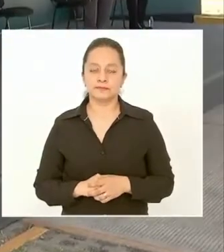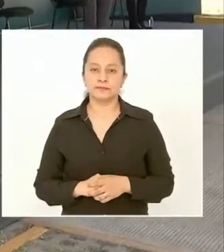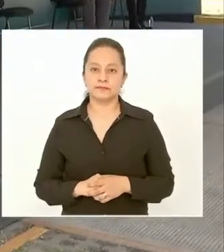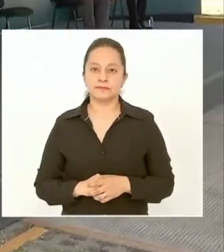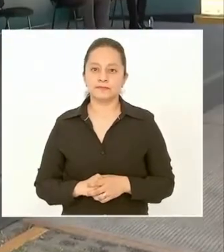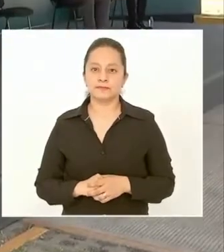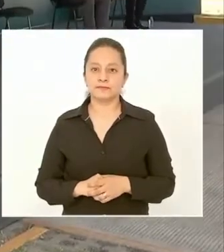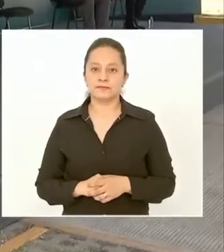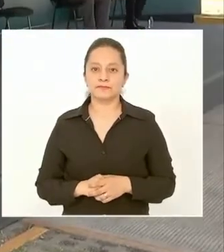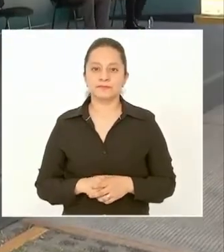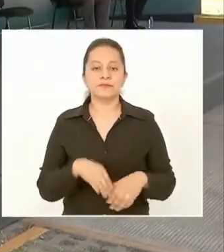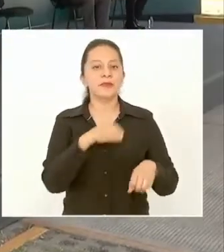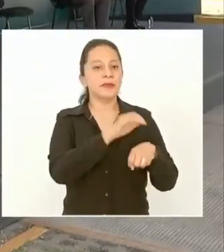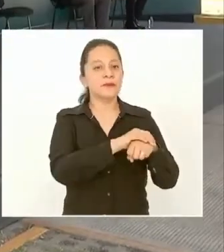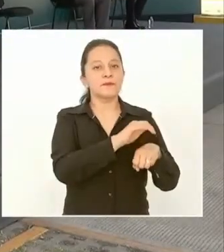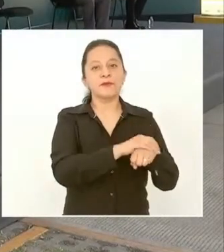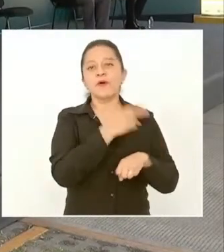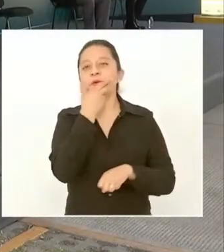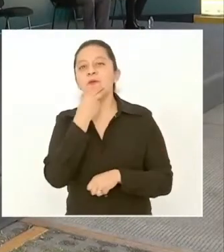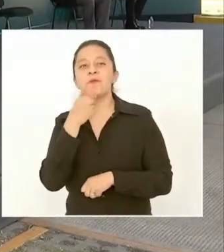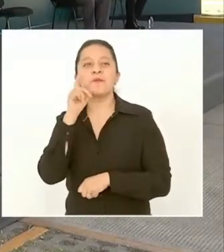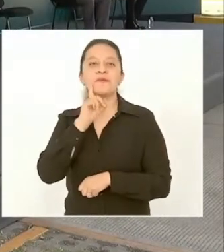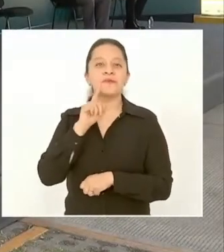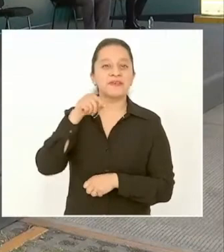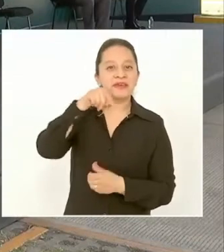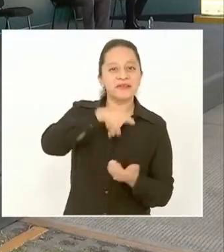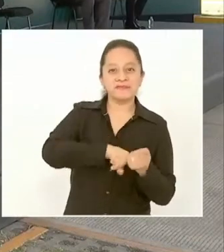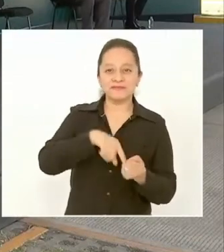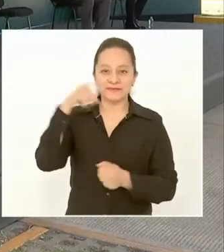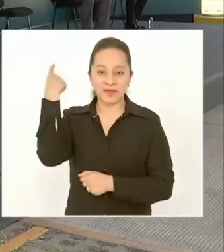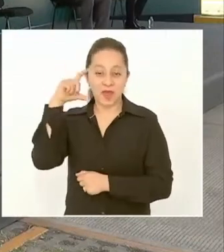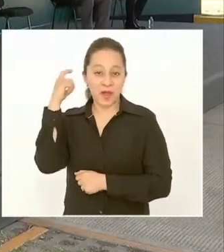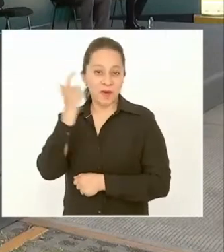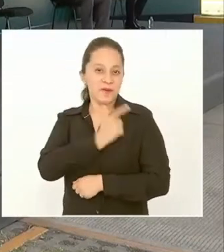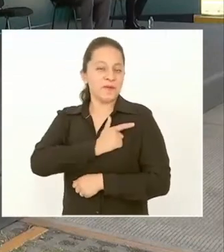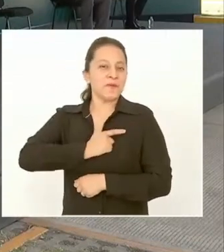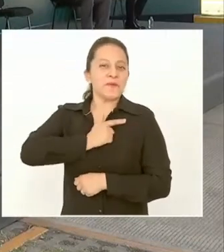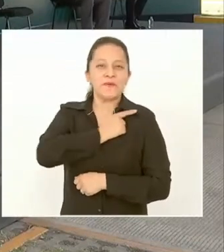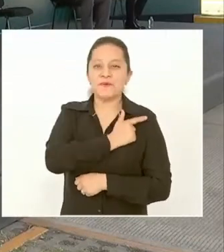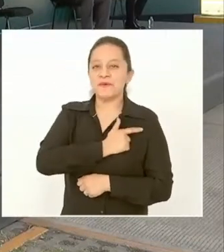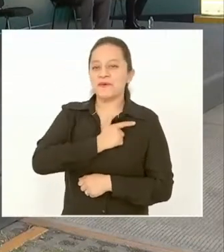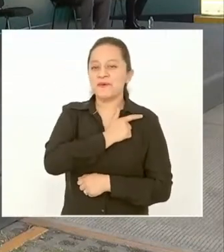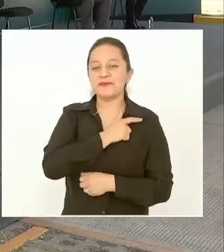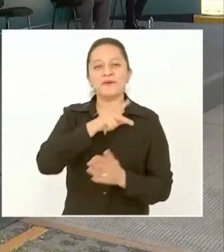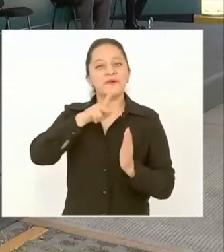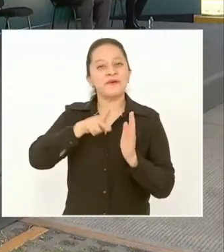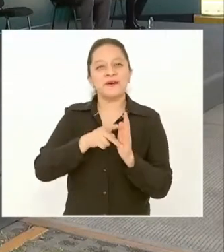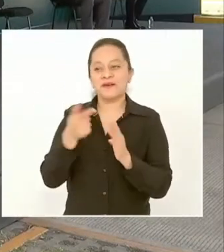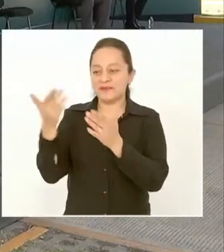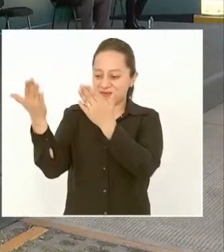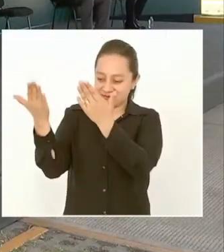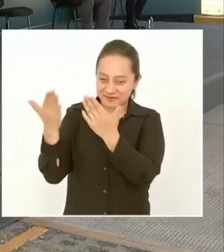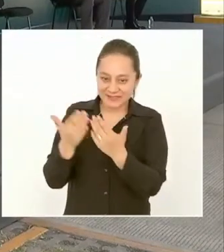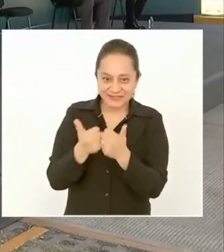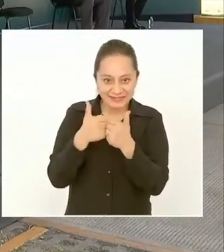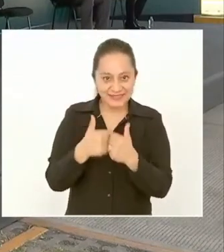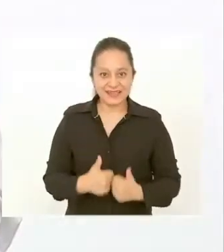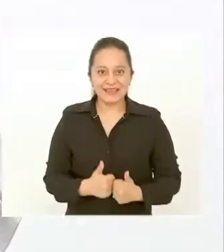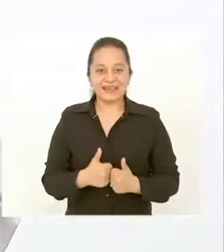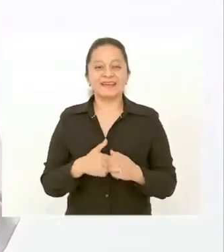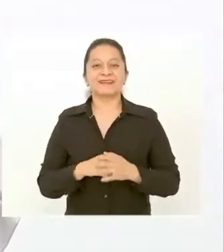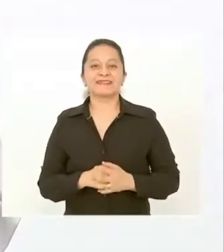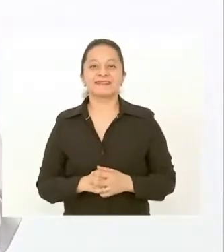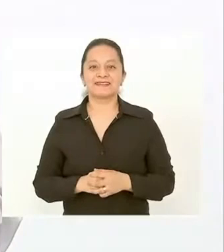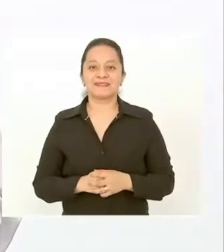amigas amigos de querétaro me da mucho gusto estar de nuevo en esta